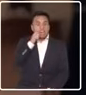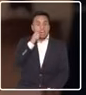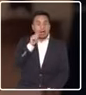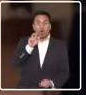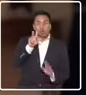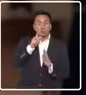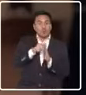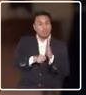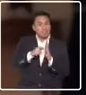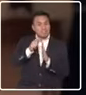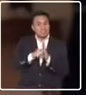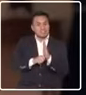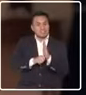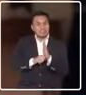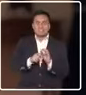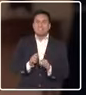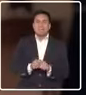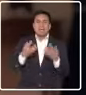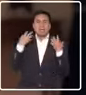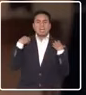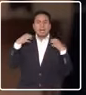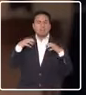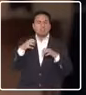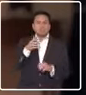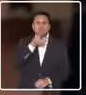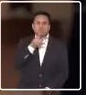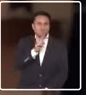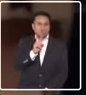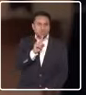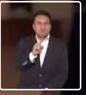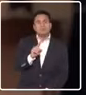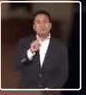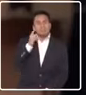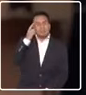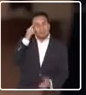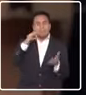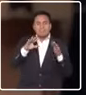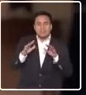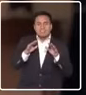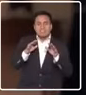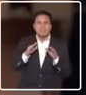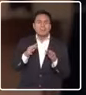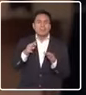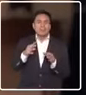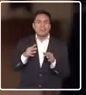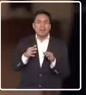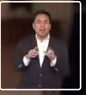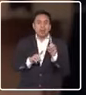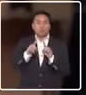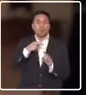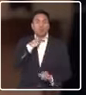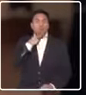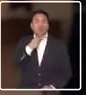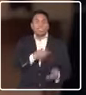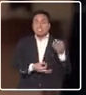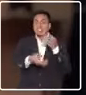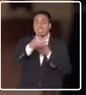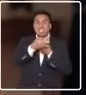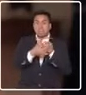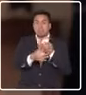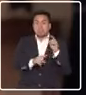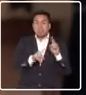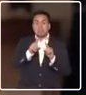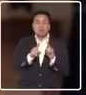8 meses este encargo no era sencillo y como era previsible hubo quienes alzaron la voz y afirmaron